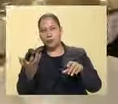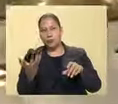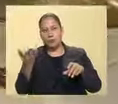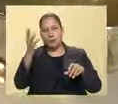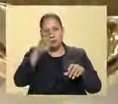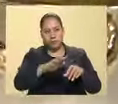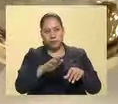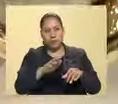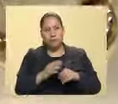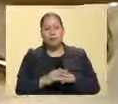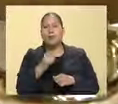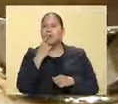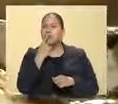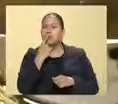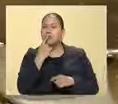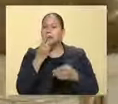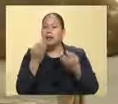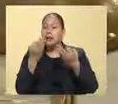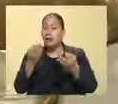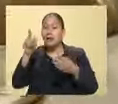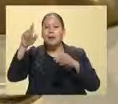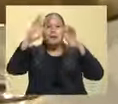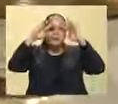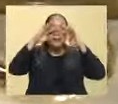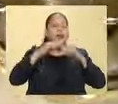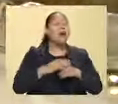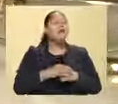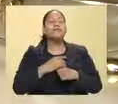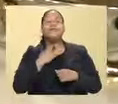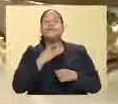¿Cómo te quedó? Se le antojó a nuestra pestaña saca.